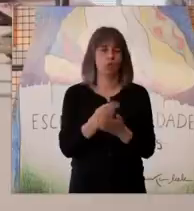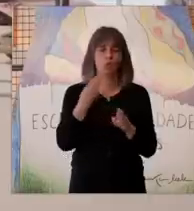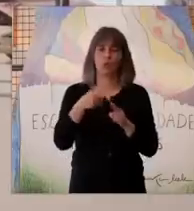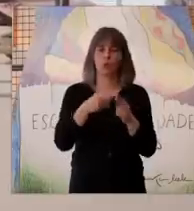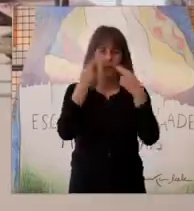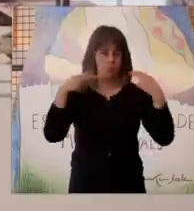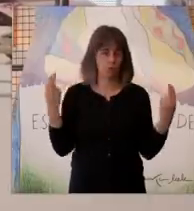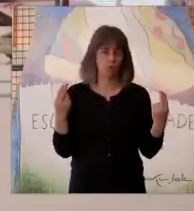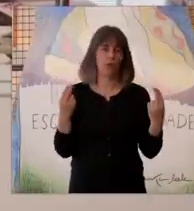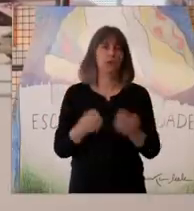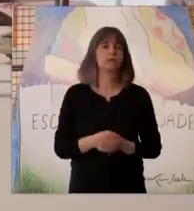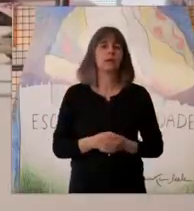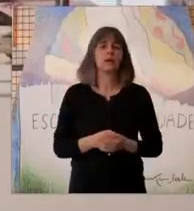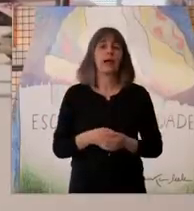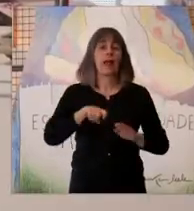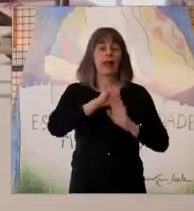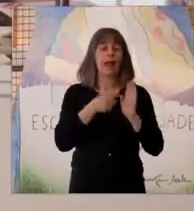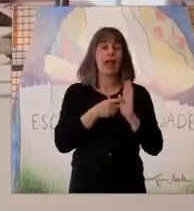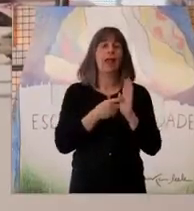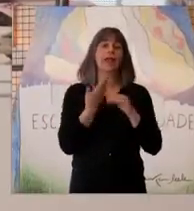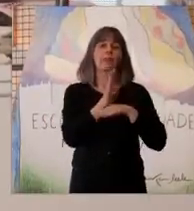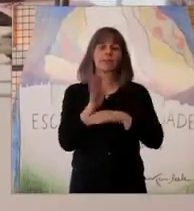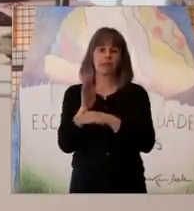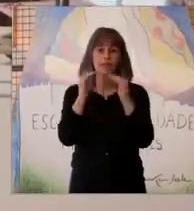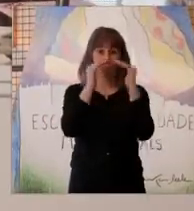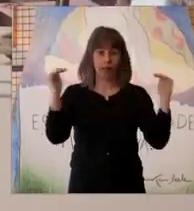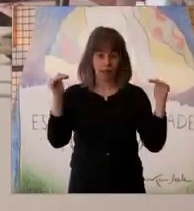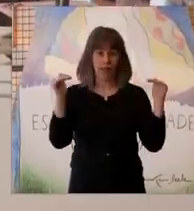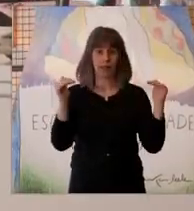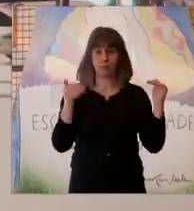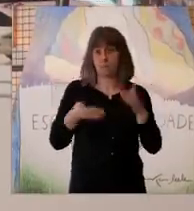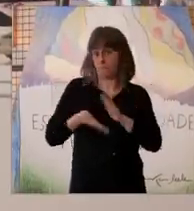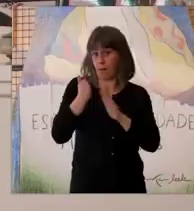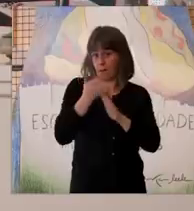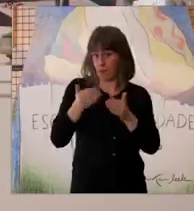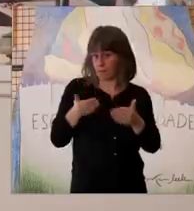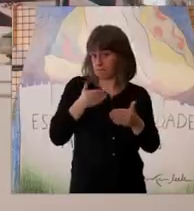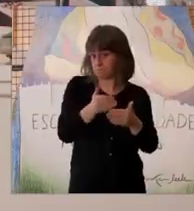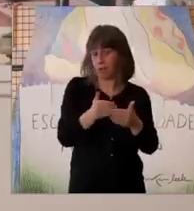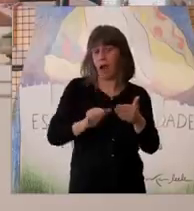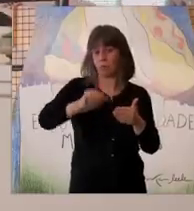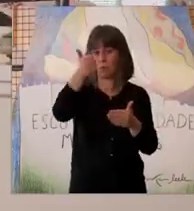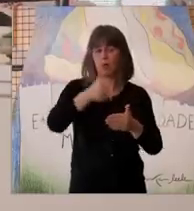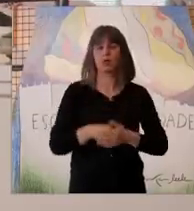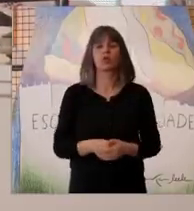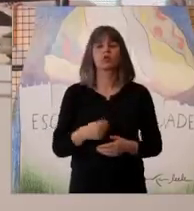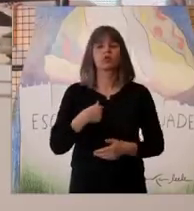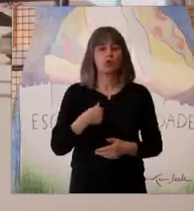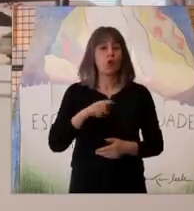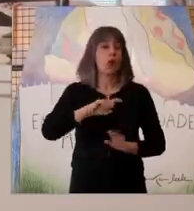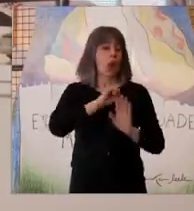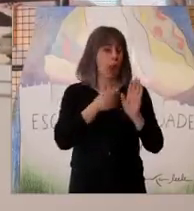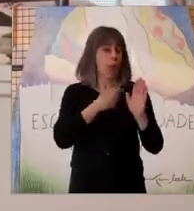de la de representatividad paritaria la que se aprobó en la que van a aprobar Me parece muy bien la ley